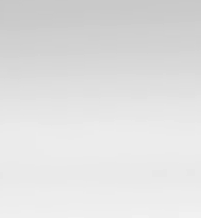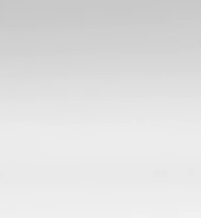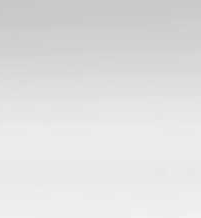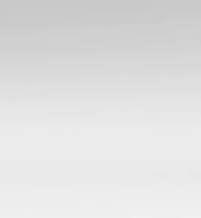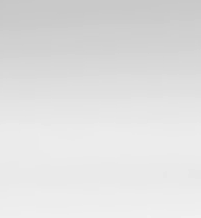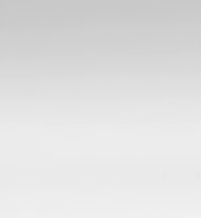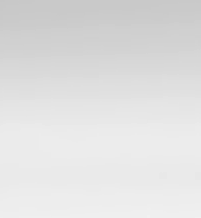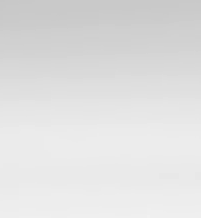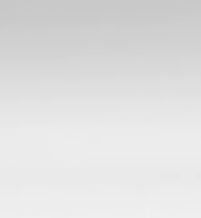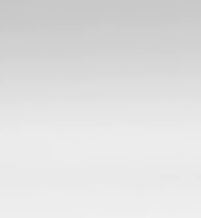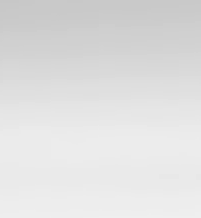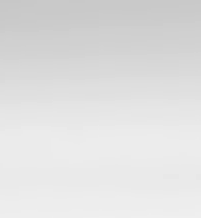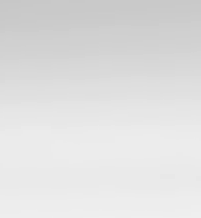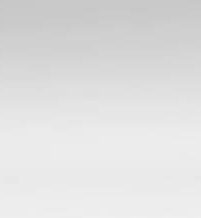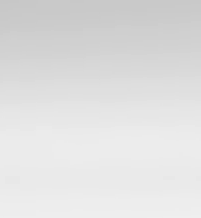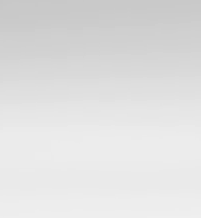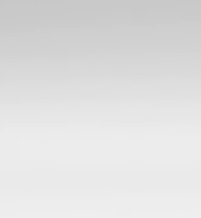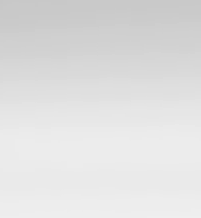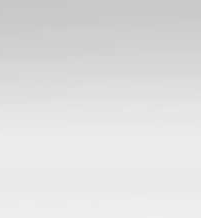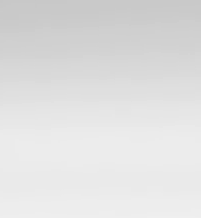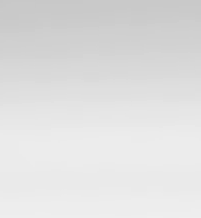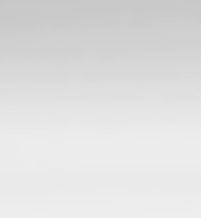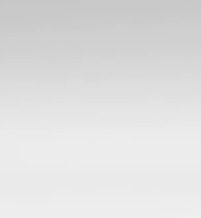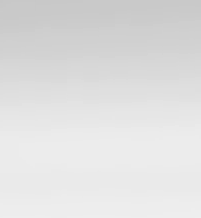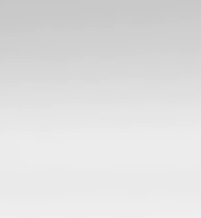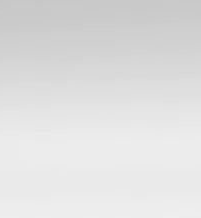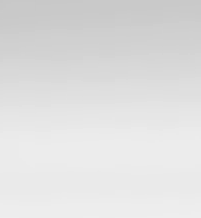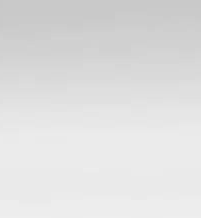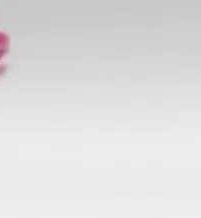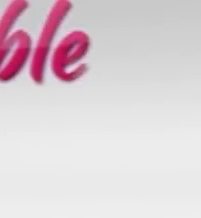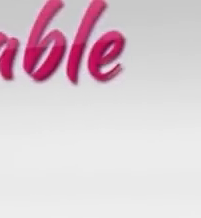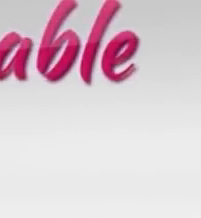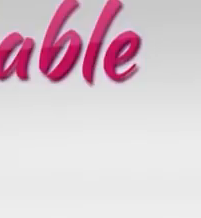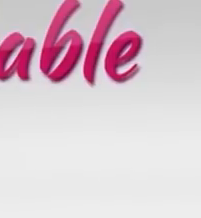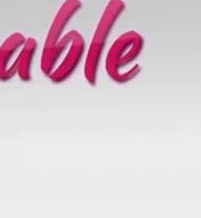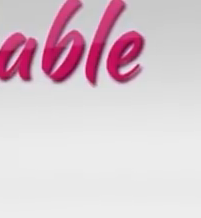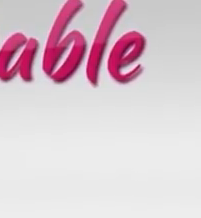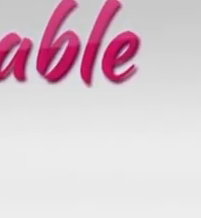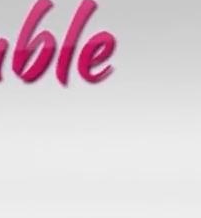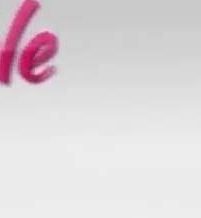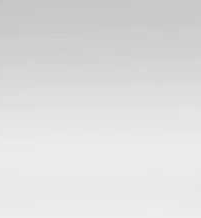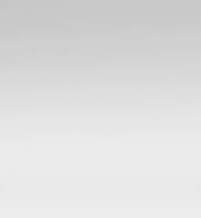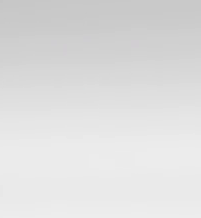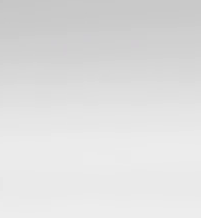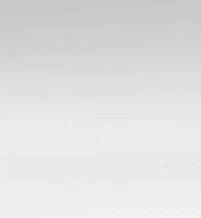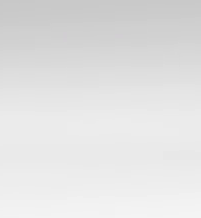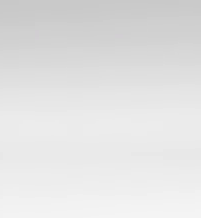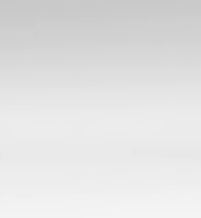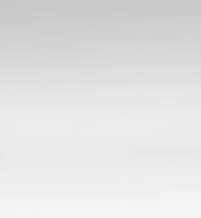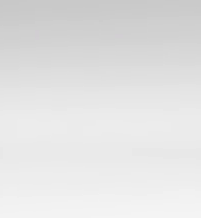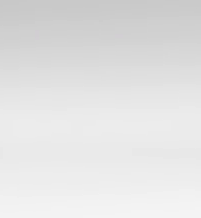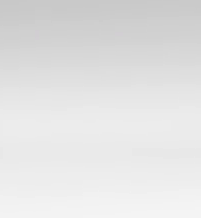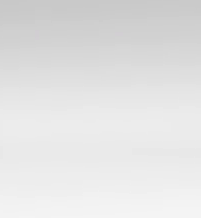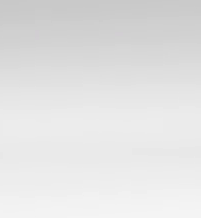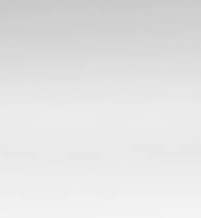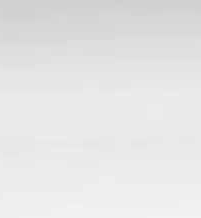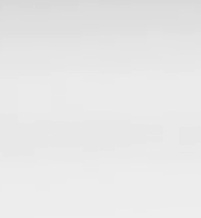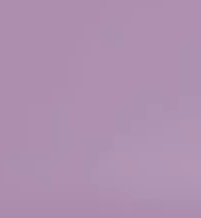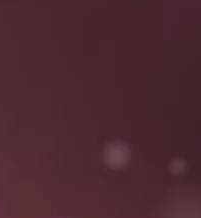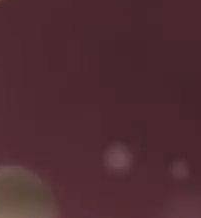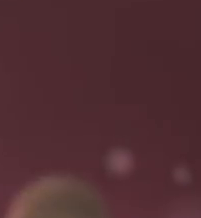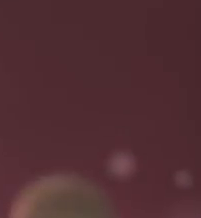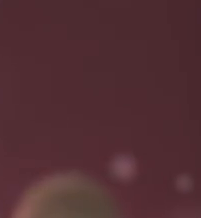Toma la decisión de verte bien. Toma la decisión de moverte y de estar saludable. Toma